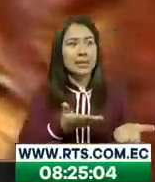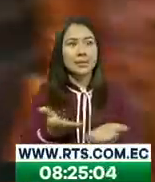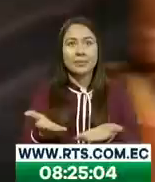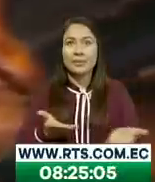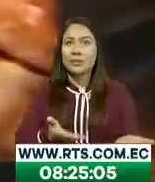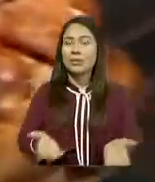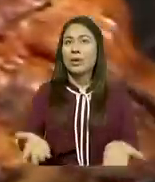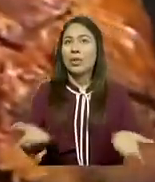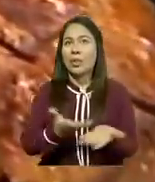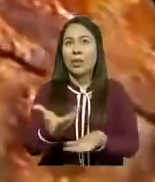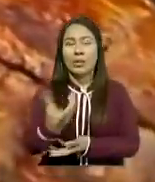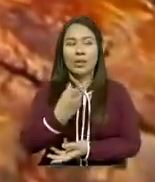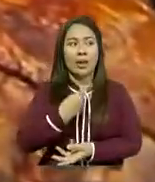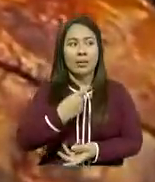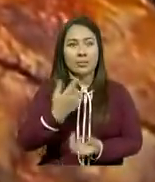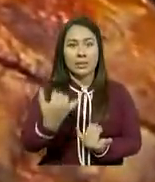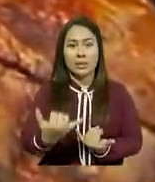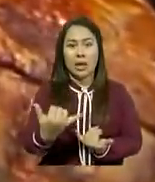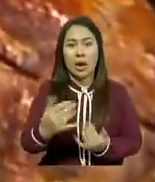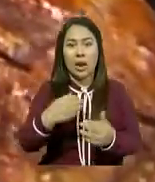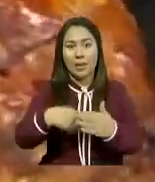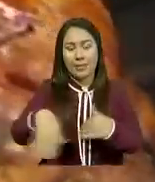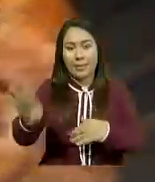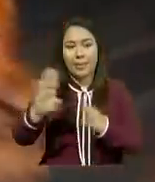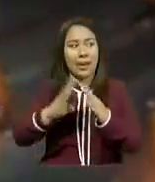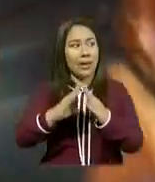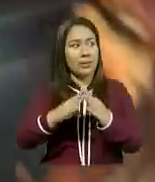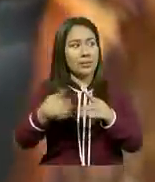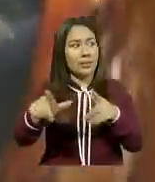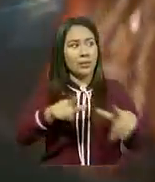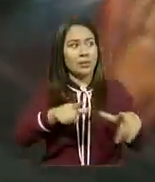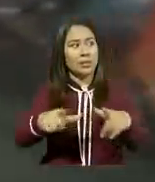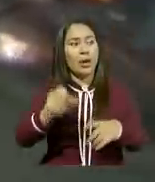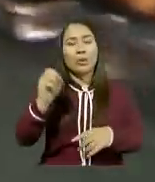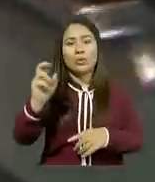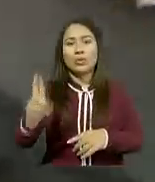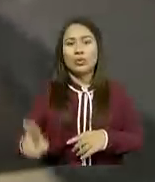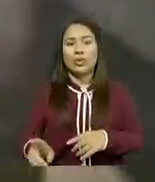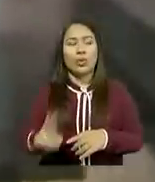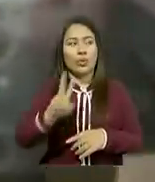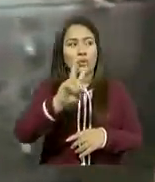tienen, están brindando actualmente? Claro. El local de aquí del sur es el